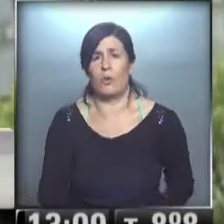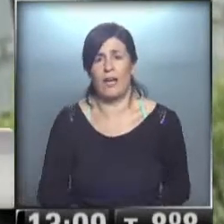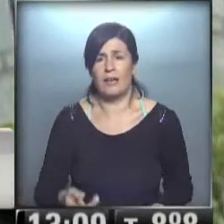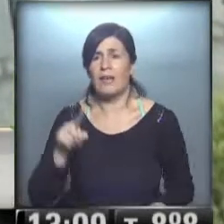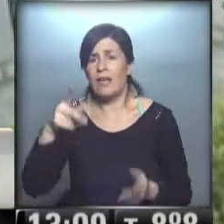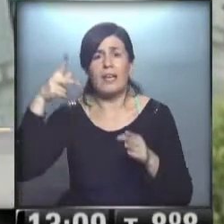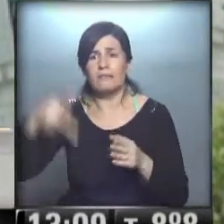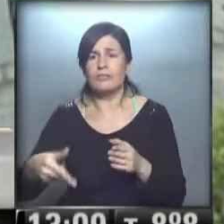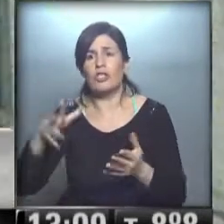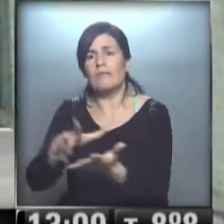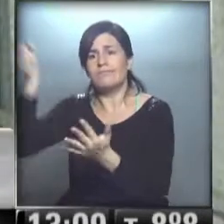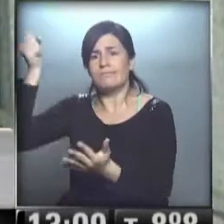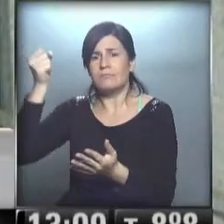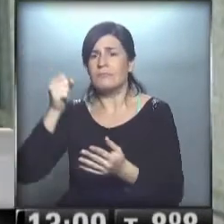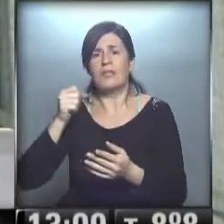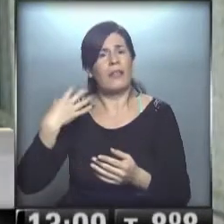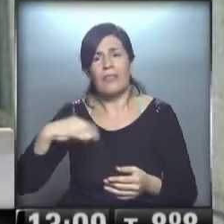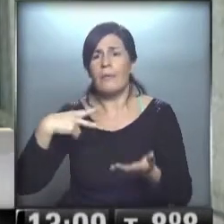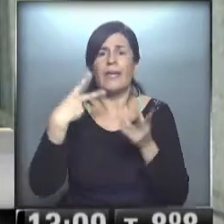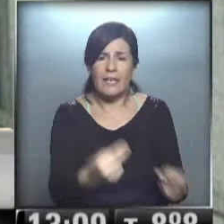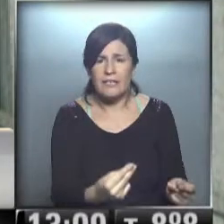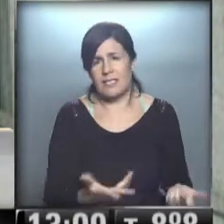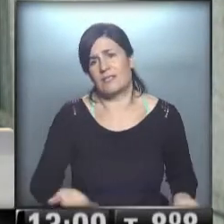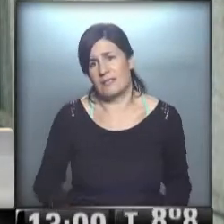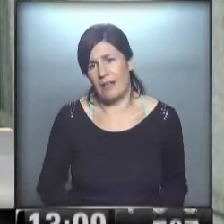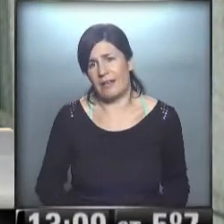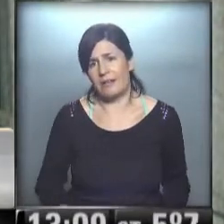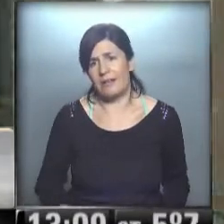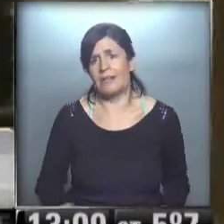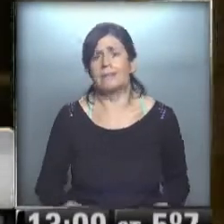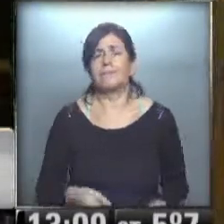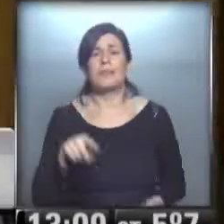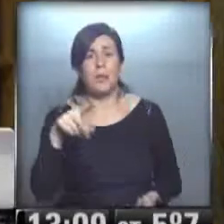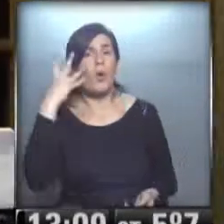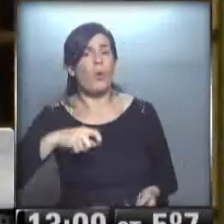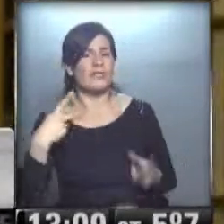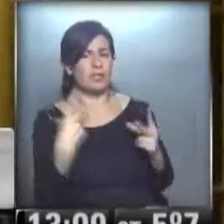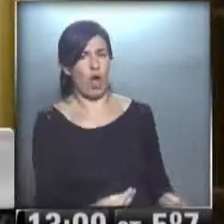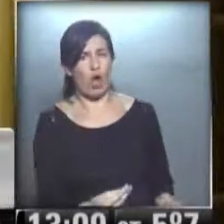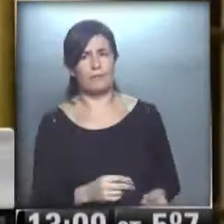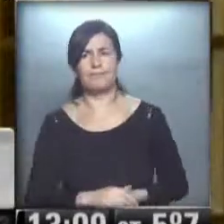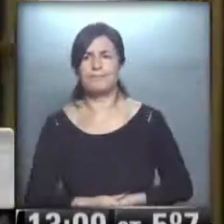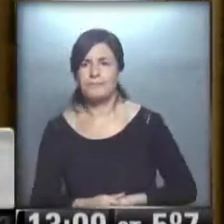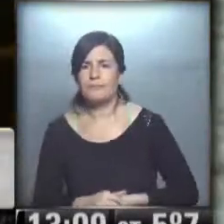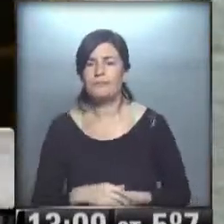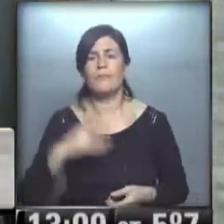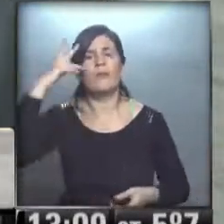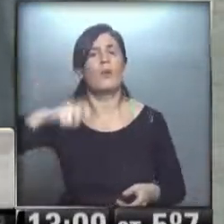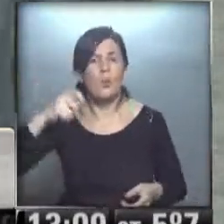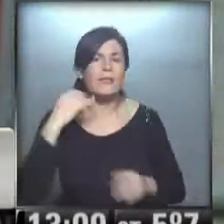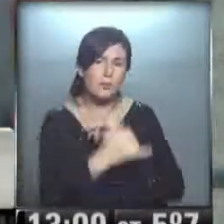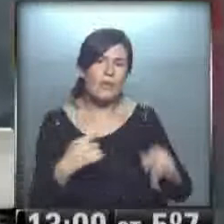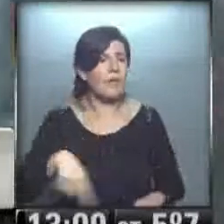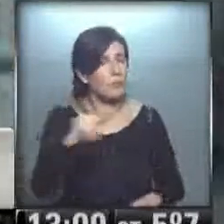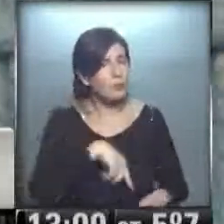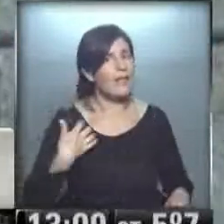pagar 1.330 millones de dólares a los fondos NML Capital y Aurelius. El magistrado también instó al gobierno a seguir las tratativas con los